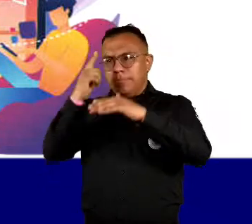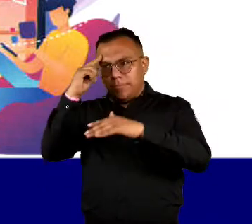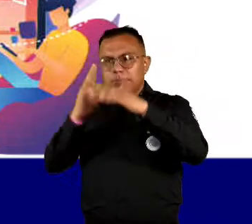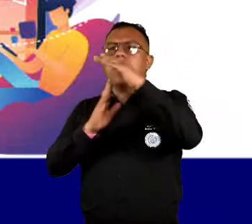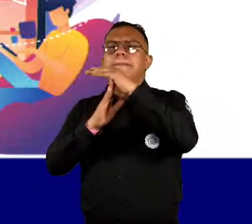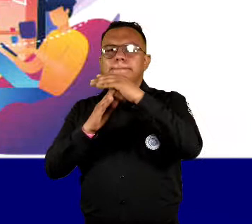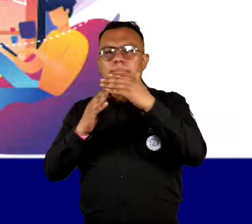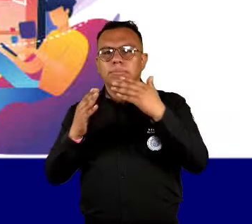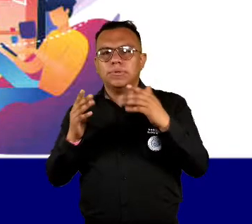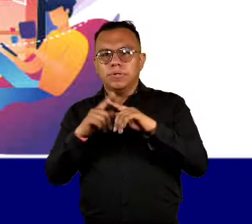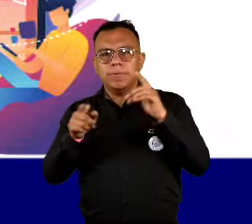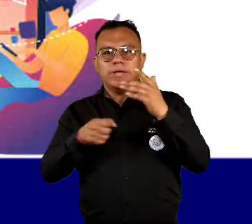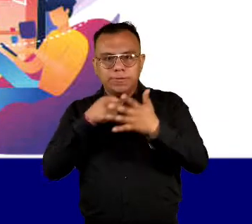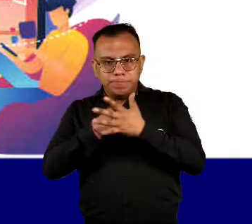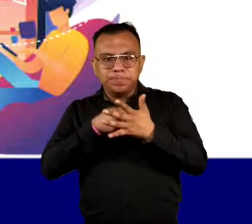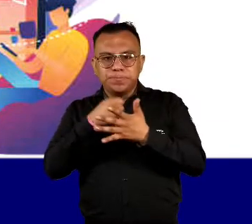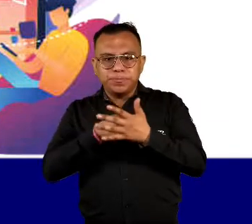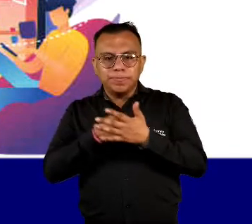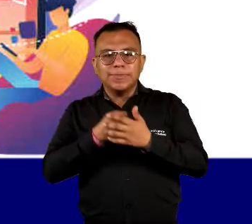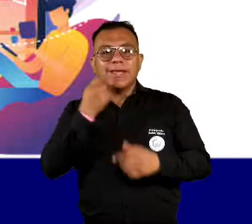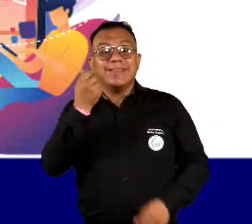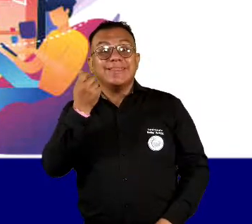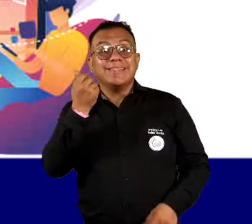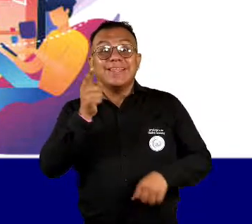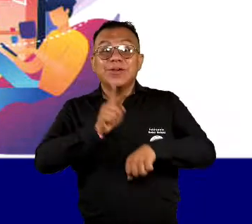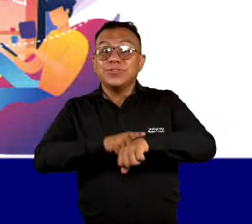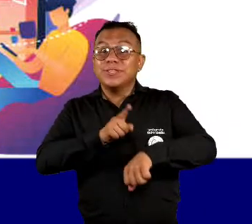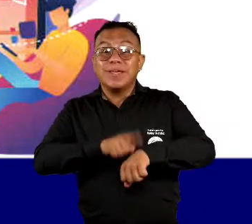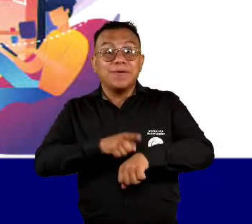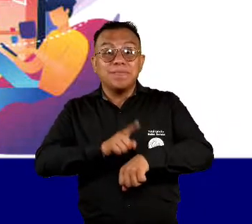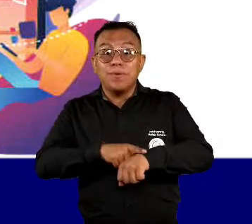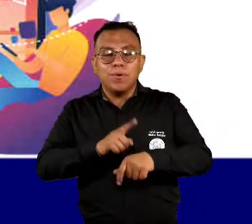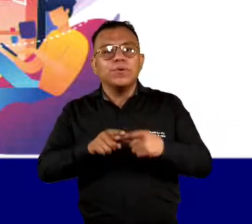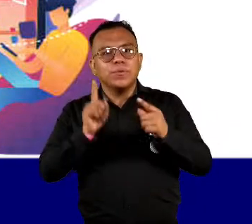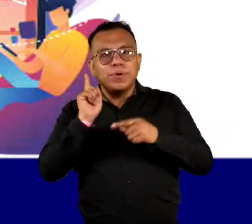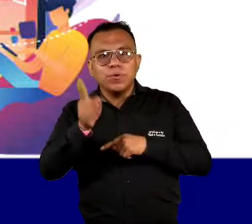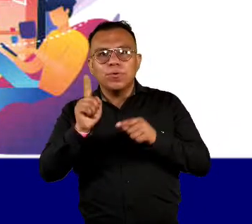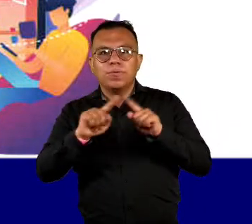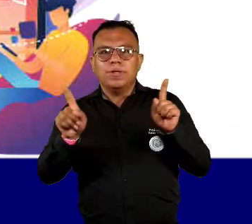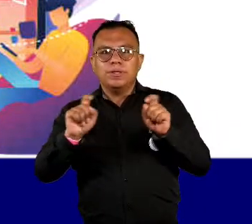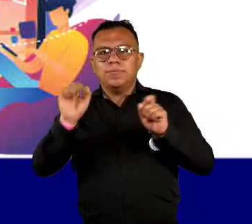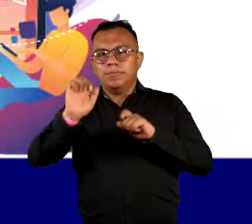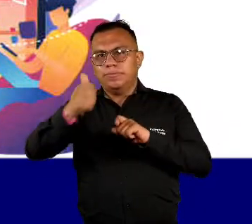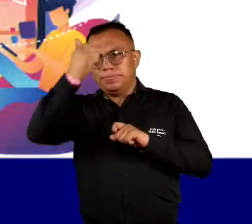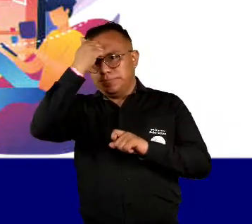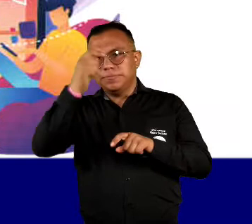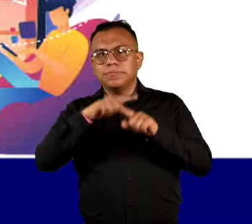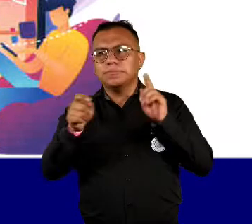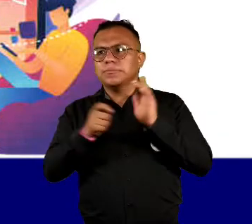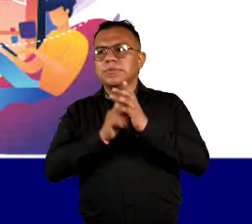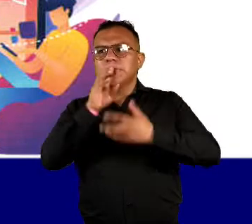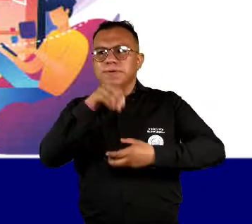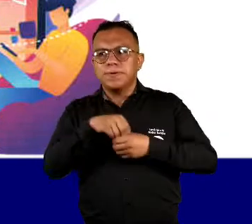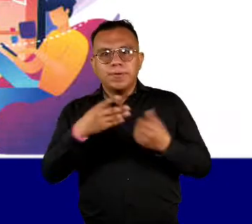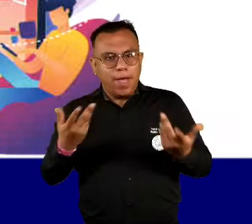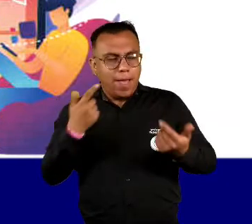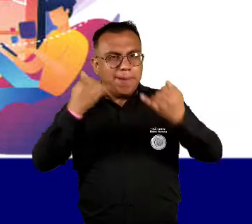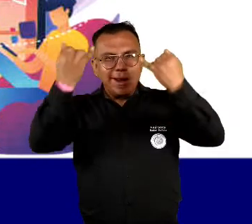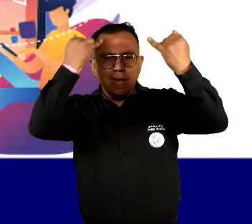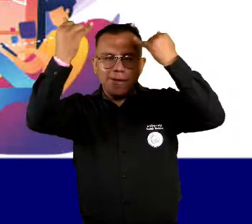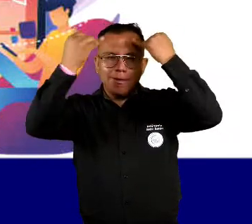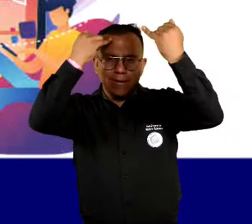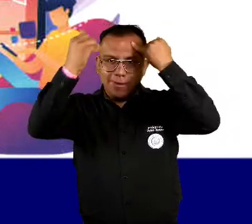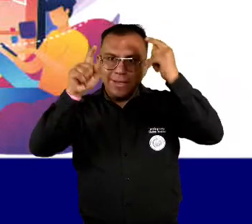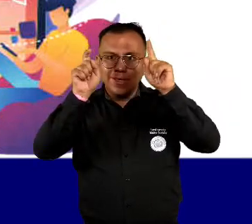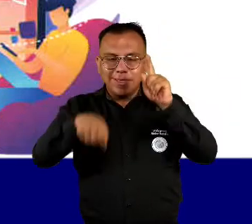decía pero sin dinero no tenés tiempo y el tiempo es lo principal que necesitas para generar creatividad yo